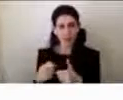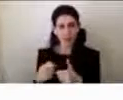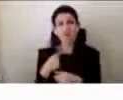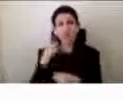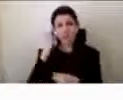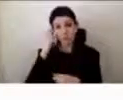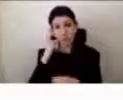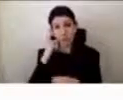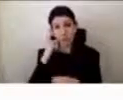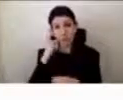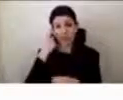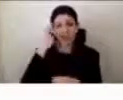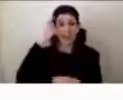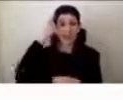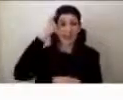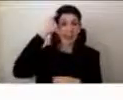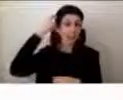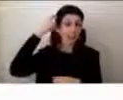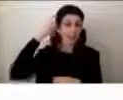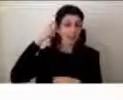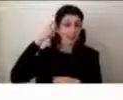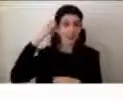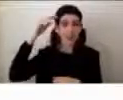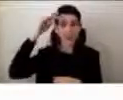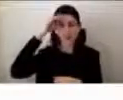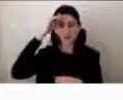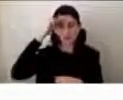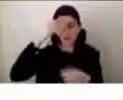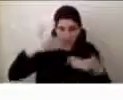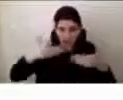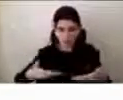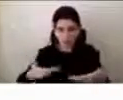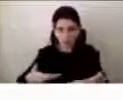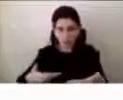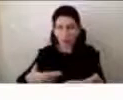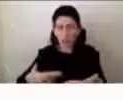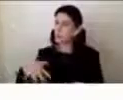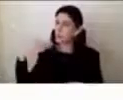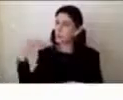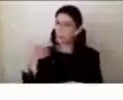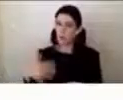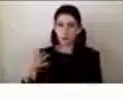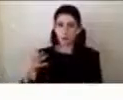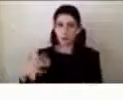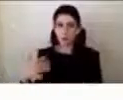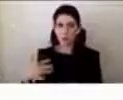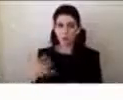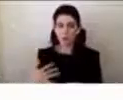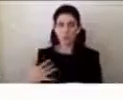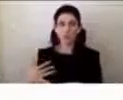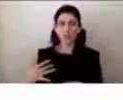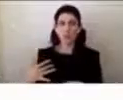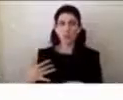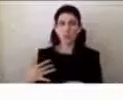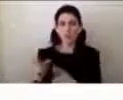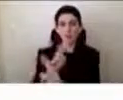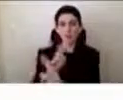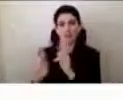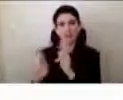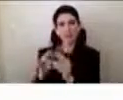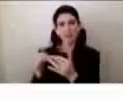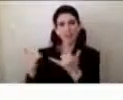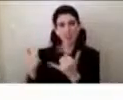que la conciencia de la experiencia presente juega un rol clave en la interacción lúdica, ¿sí? Y el